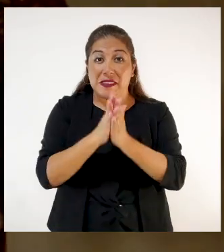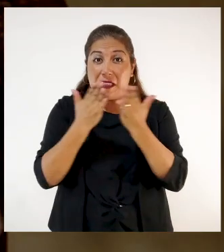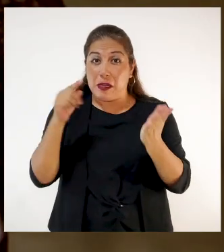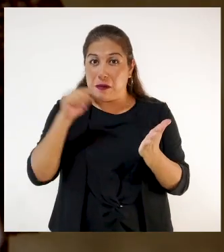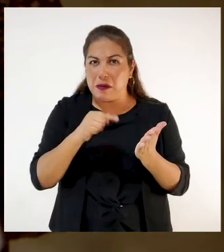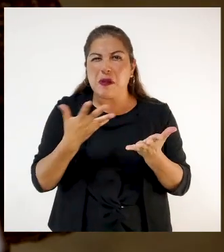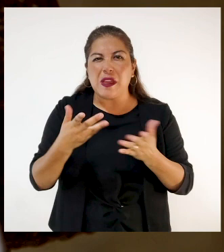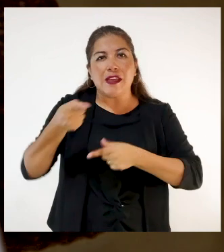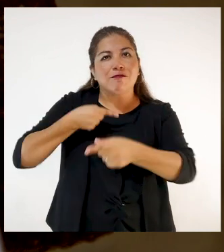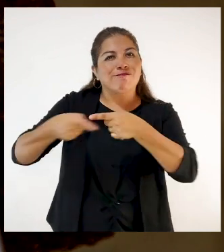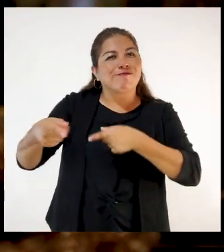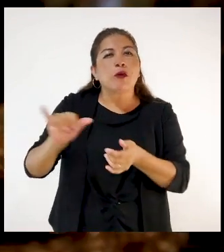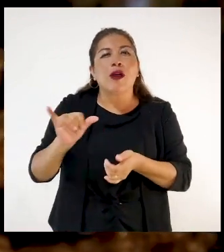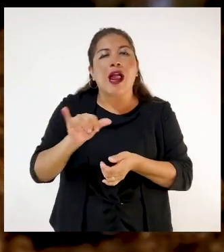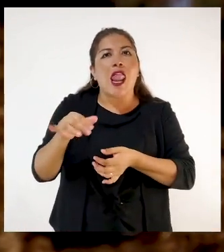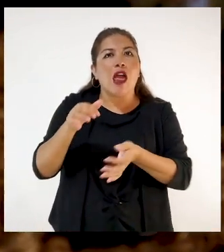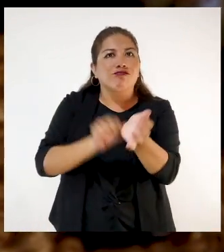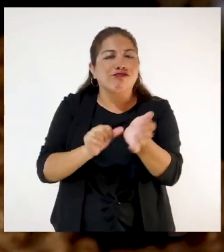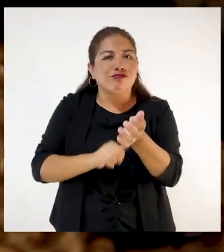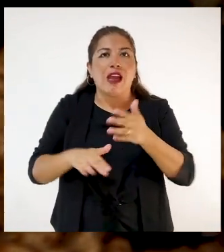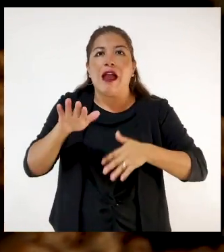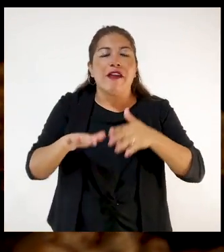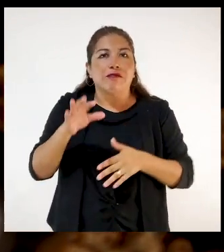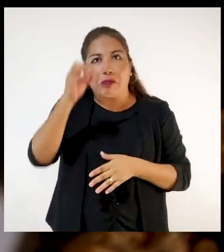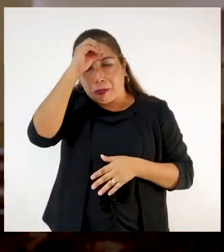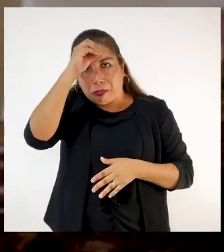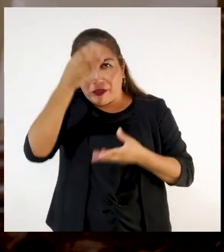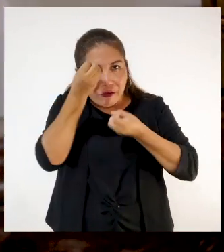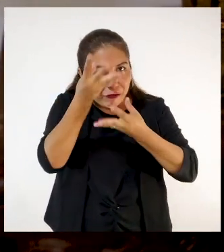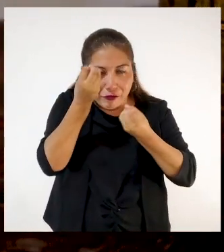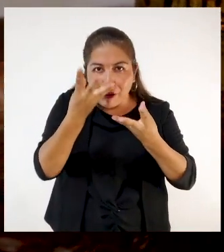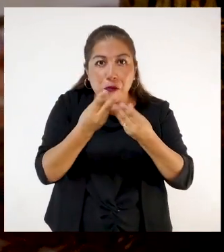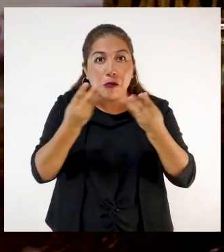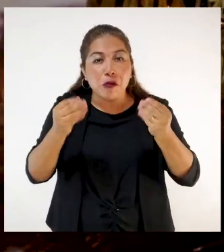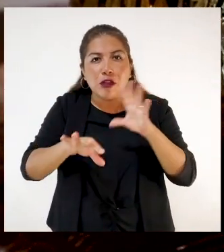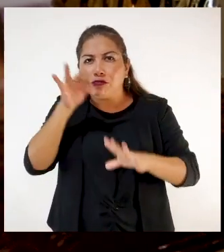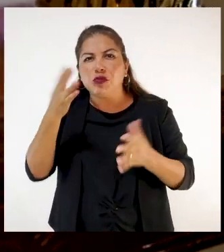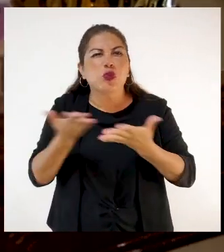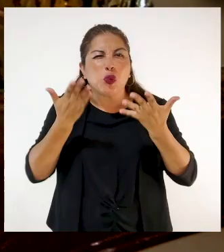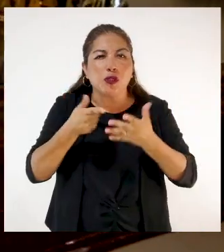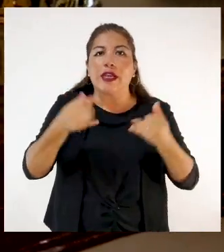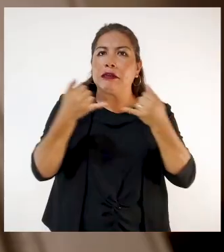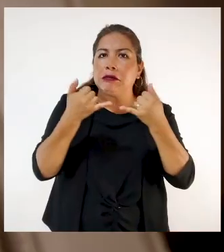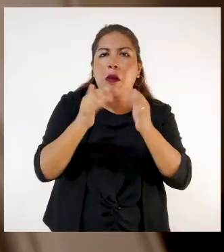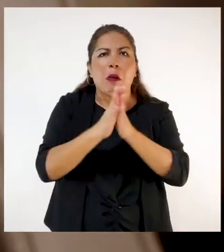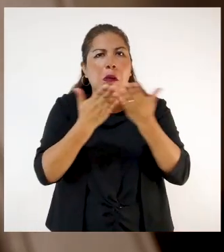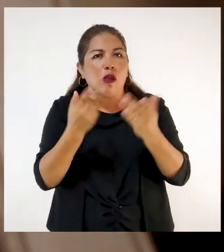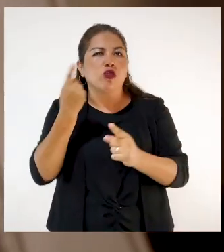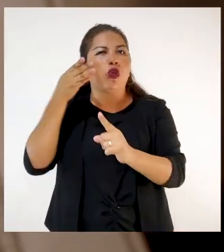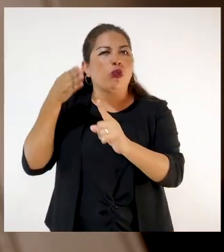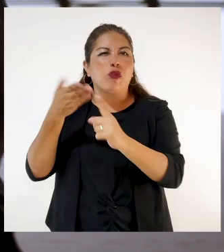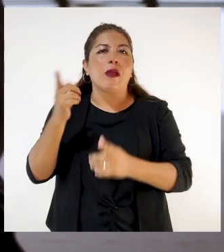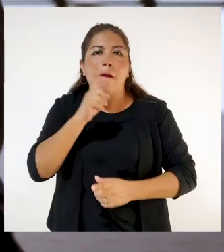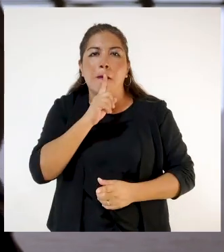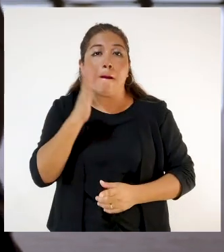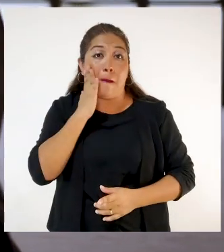El libro es para eso, enfocarme en los hermanos. No somos los que a veces no tenemos mucha información. La mayoría de información que encontramos en internet o en libros es para